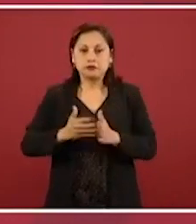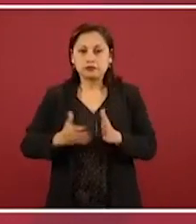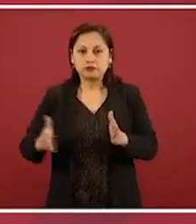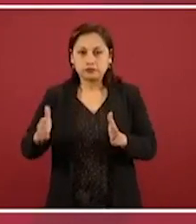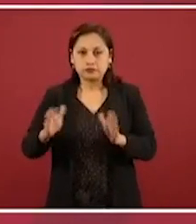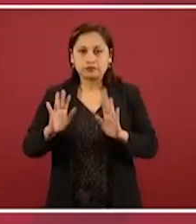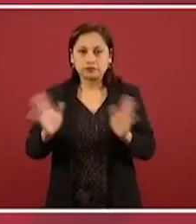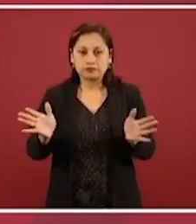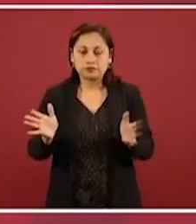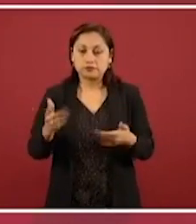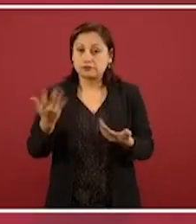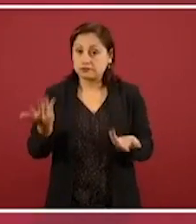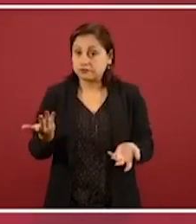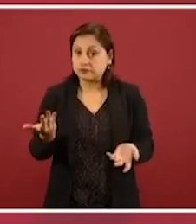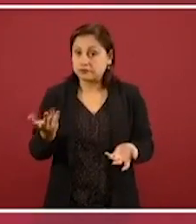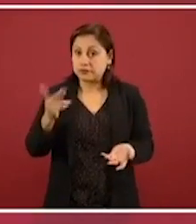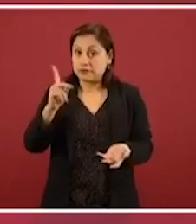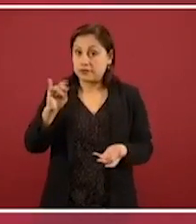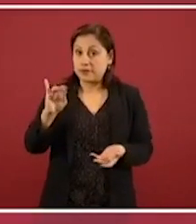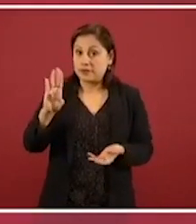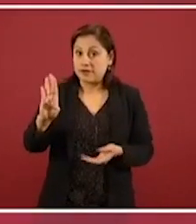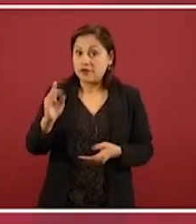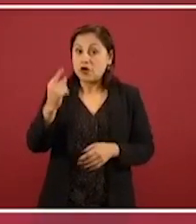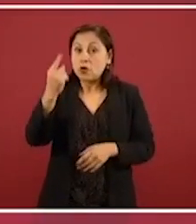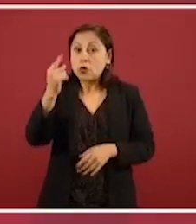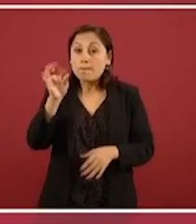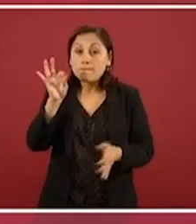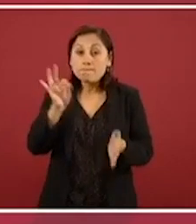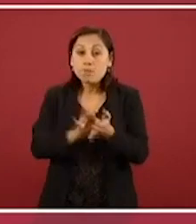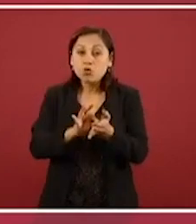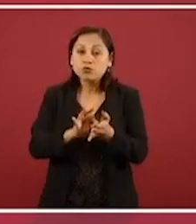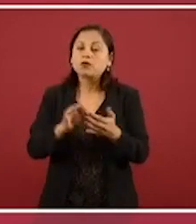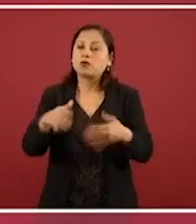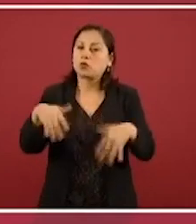del producto, pues, es bastante.